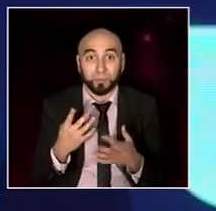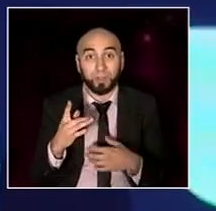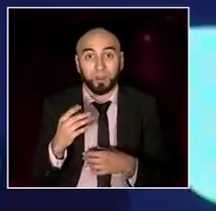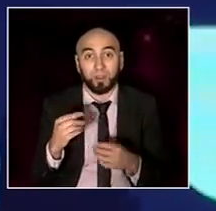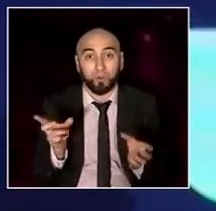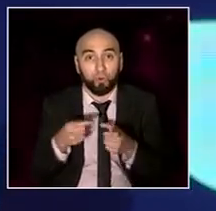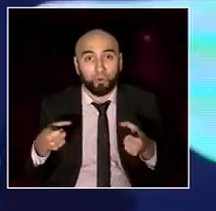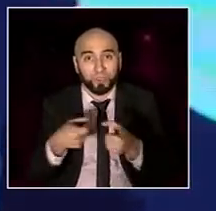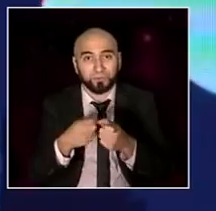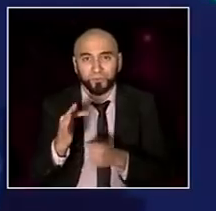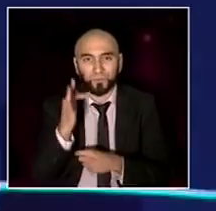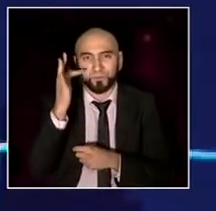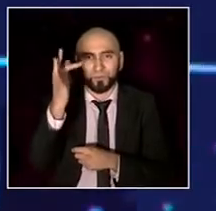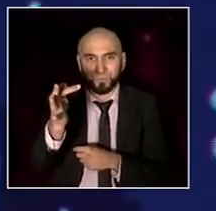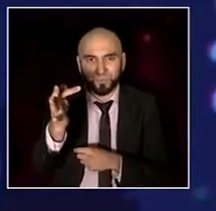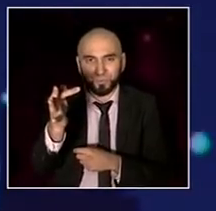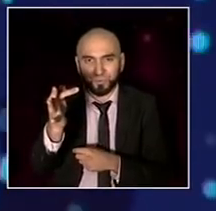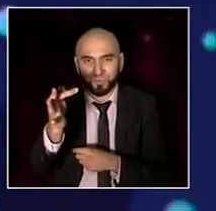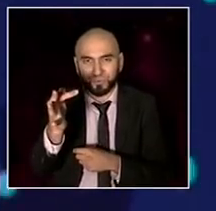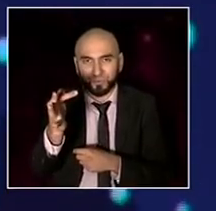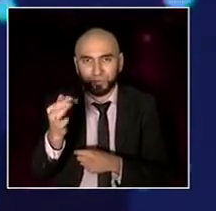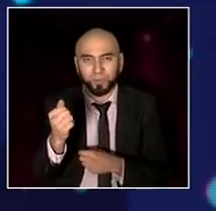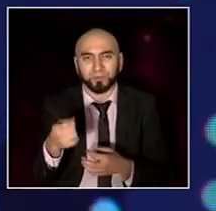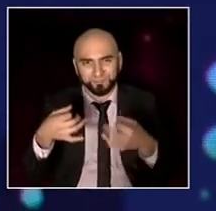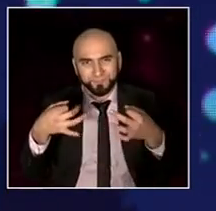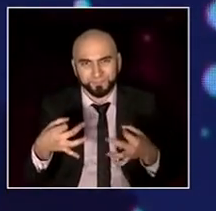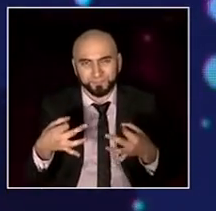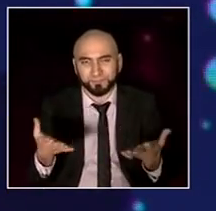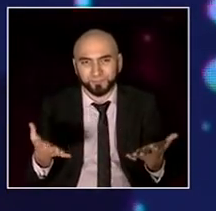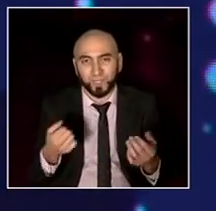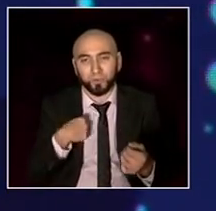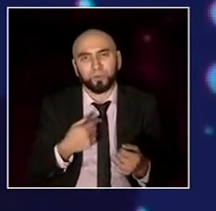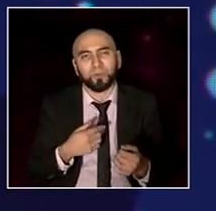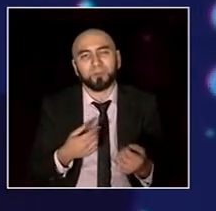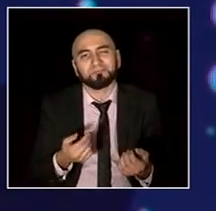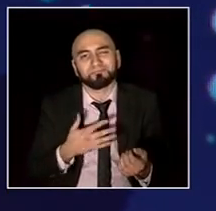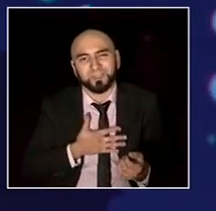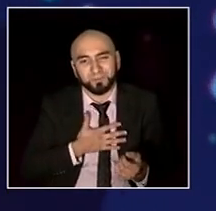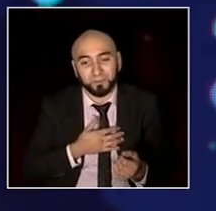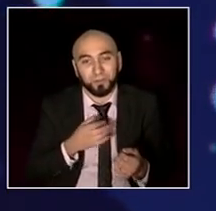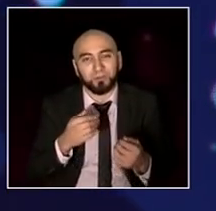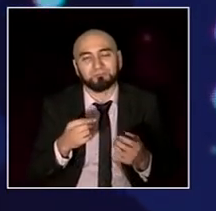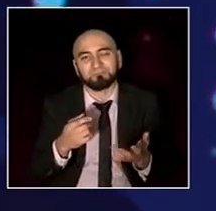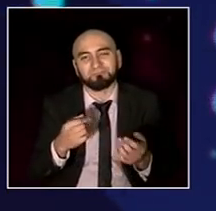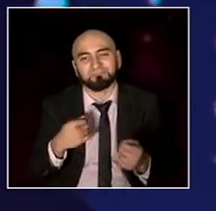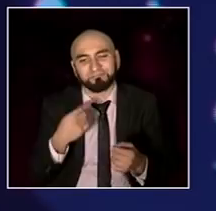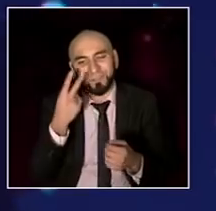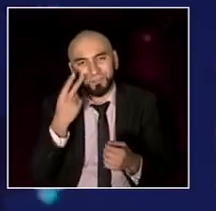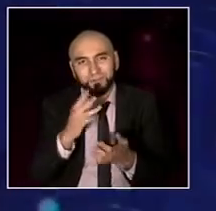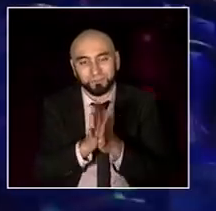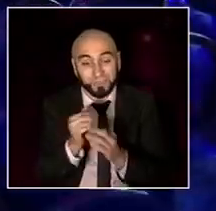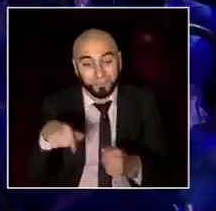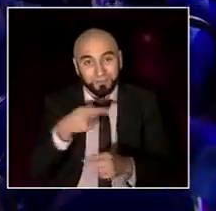Futuro en sí. Y espero ansiosamente por el resto de la semana. Gracias por invitarme. Muchas gracias.